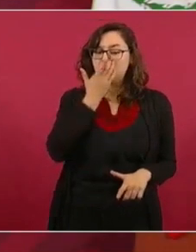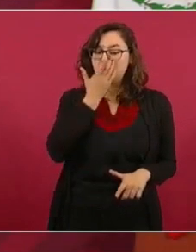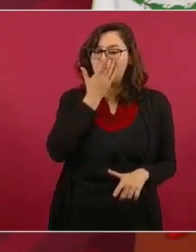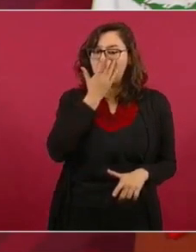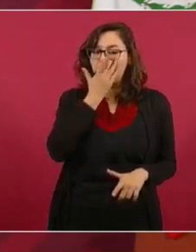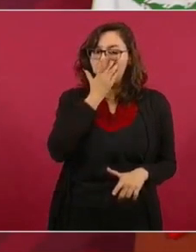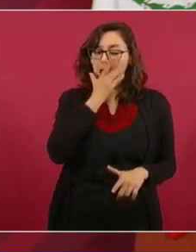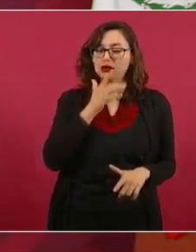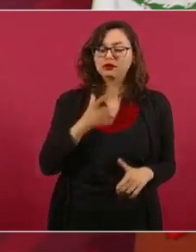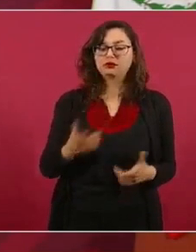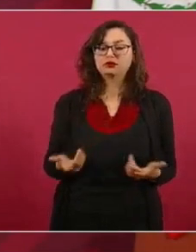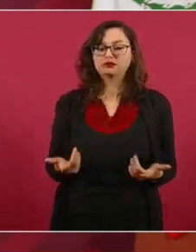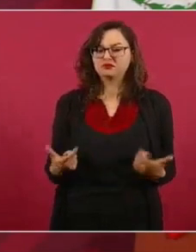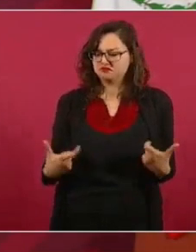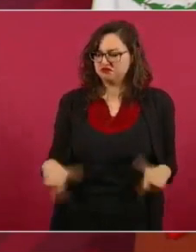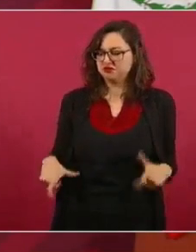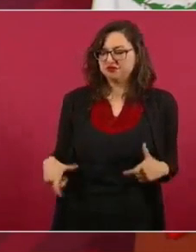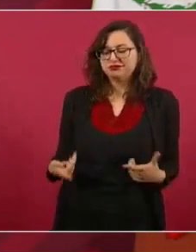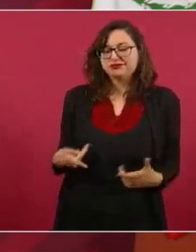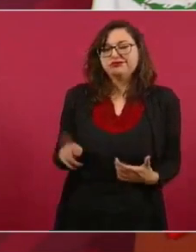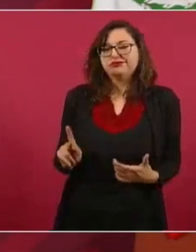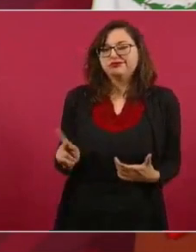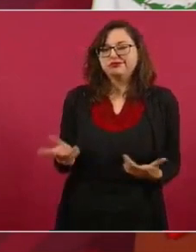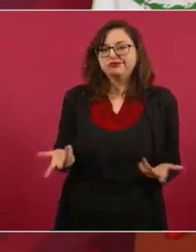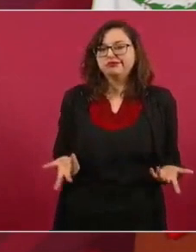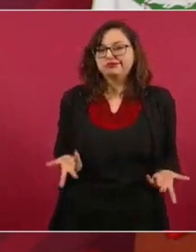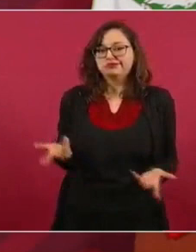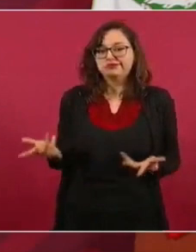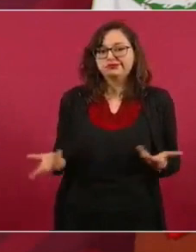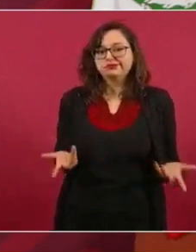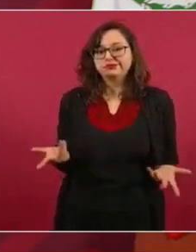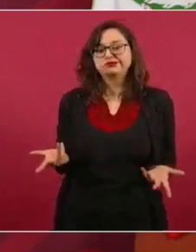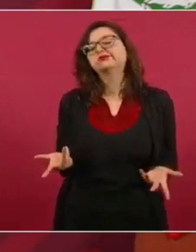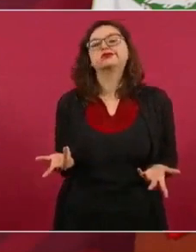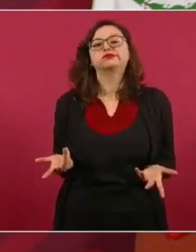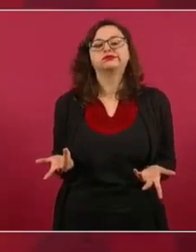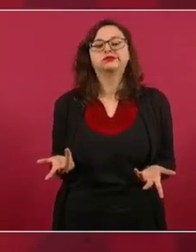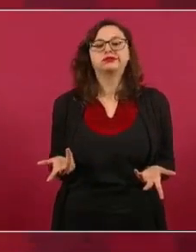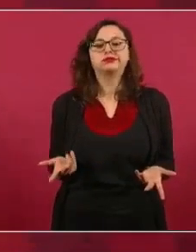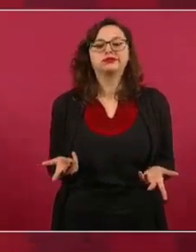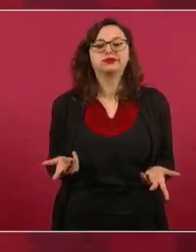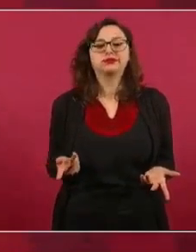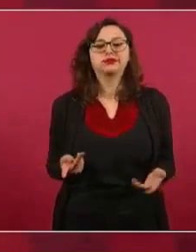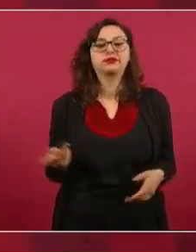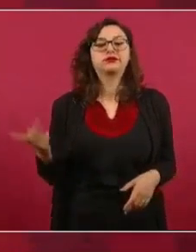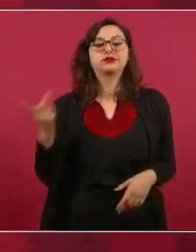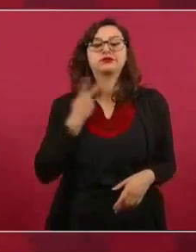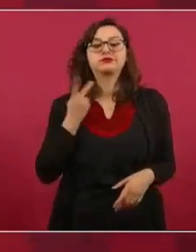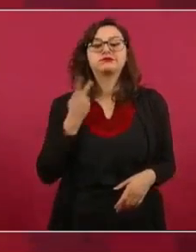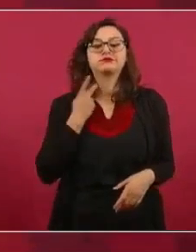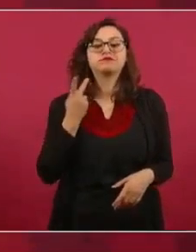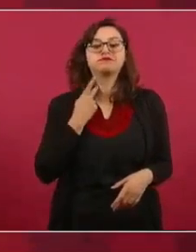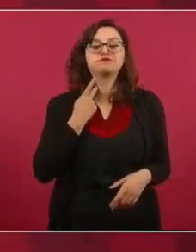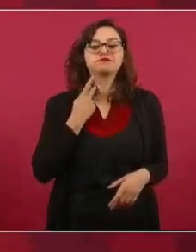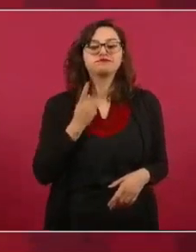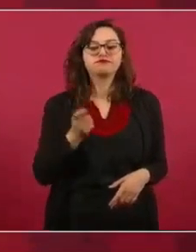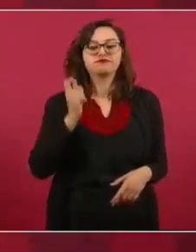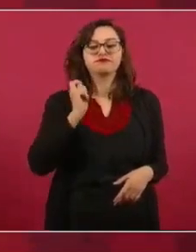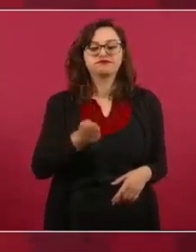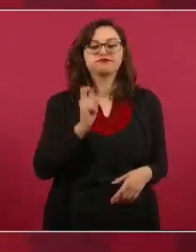Dicen, la política es el arte de gobernar.